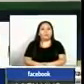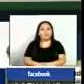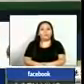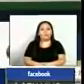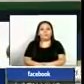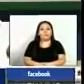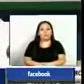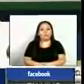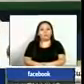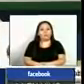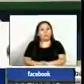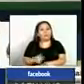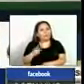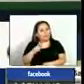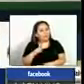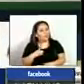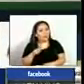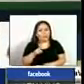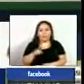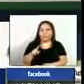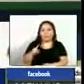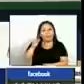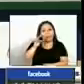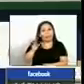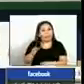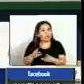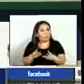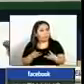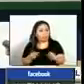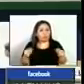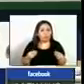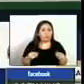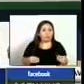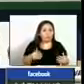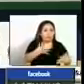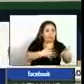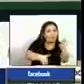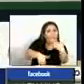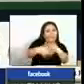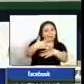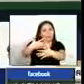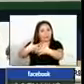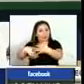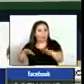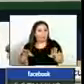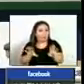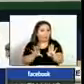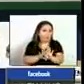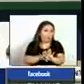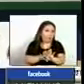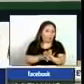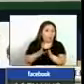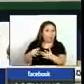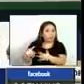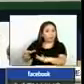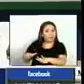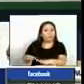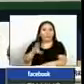la solución no creo que sea cerrar la playa como dice el dicho es botar el sofá